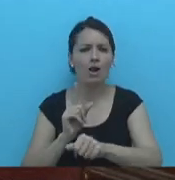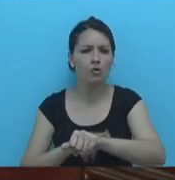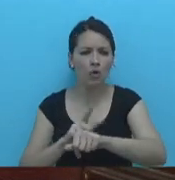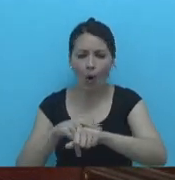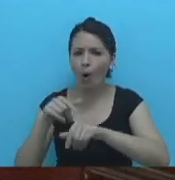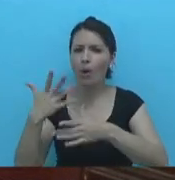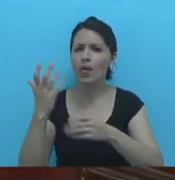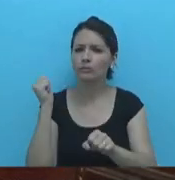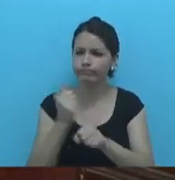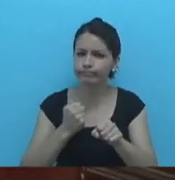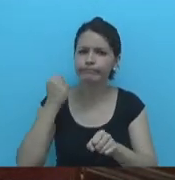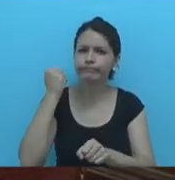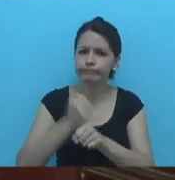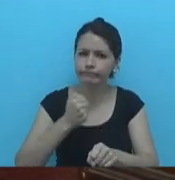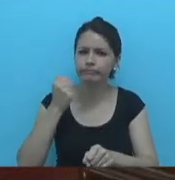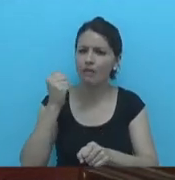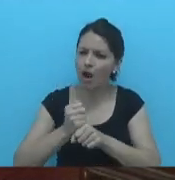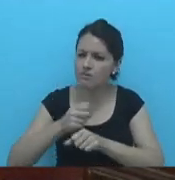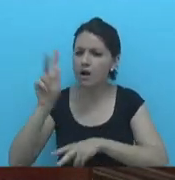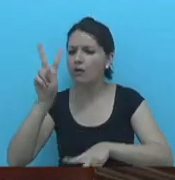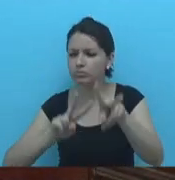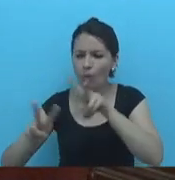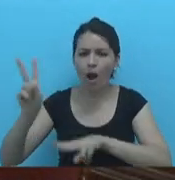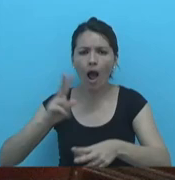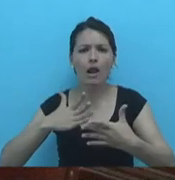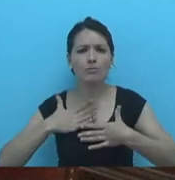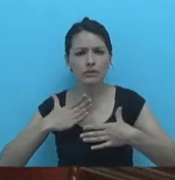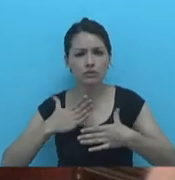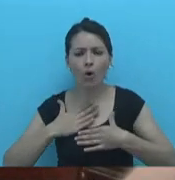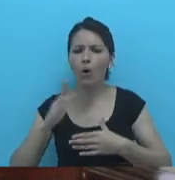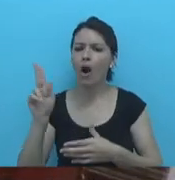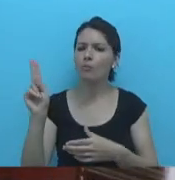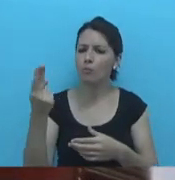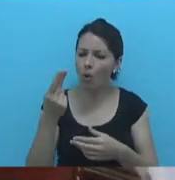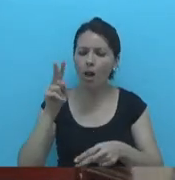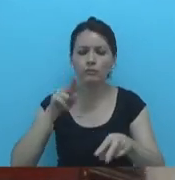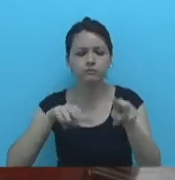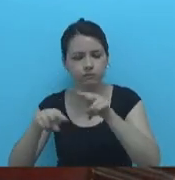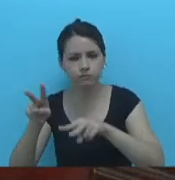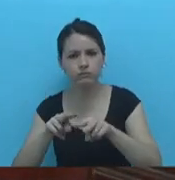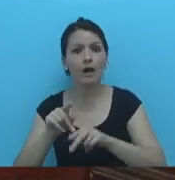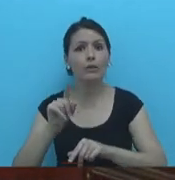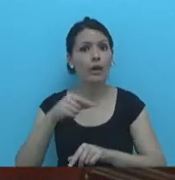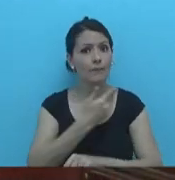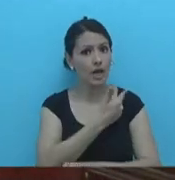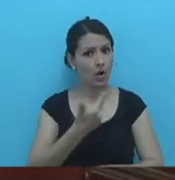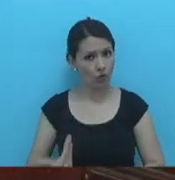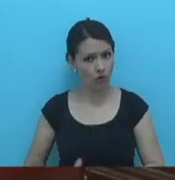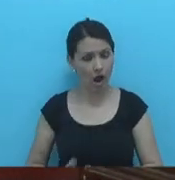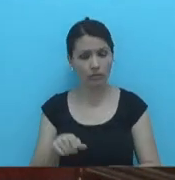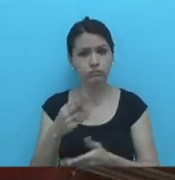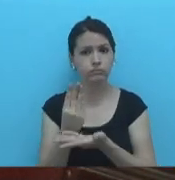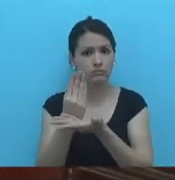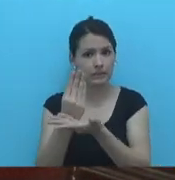para, sobre todo para poder recuperar los cuerpos de las víctimas. Y también el Estado estuvo presente en